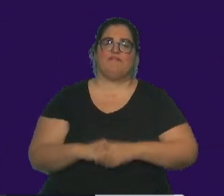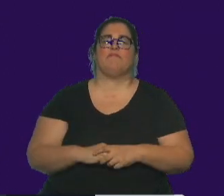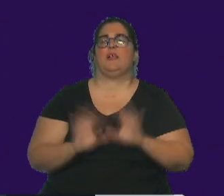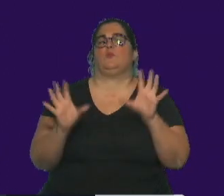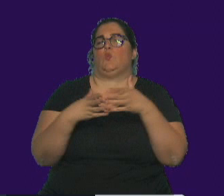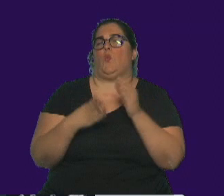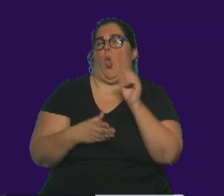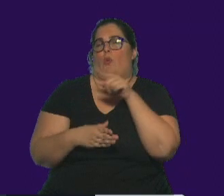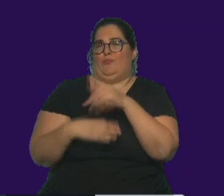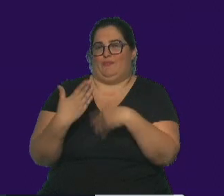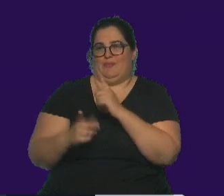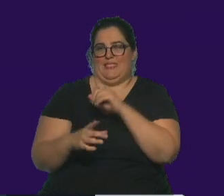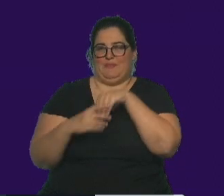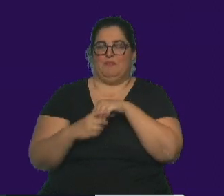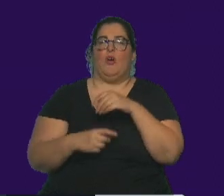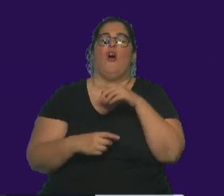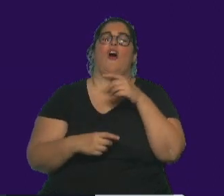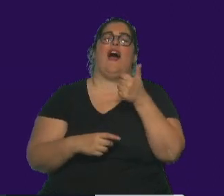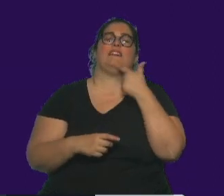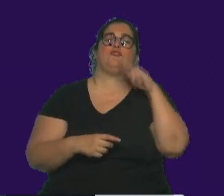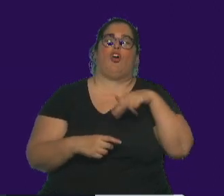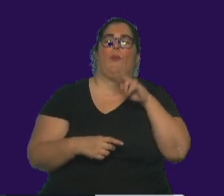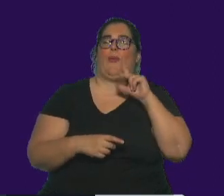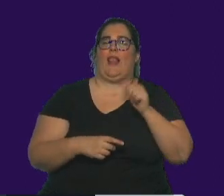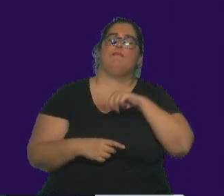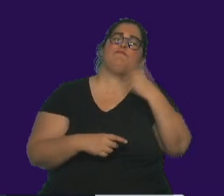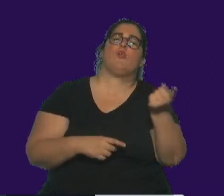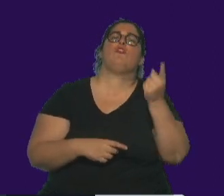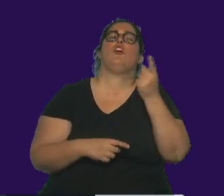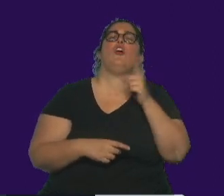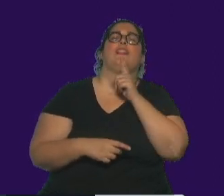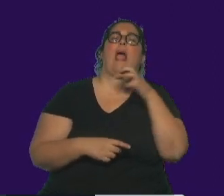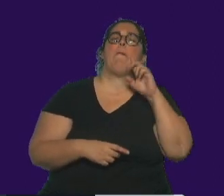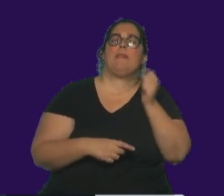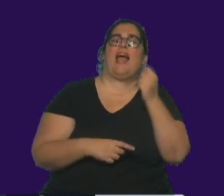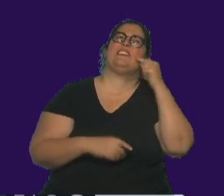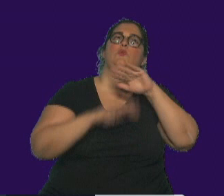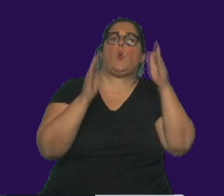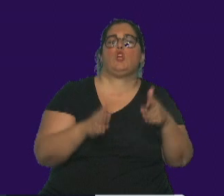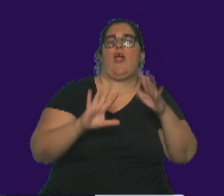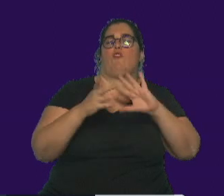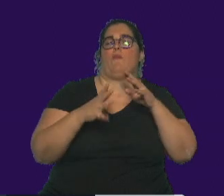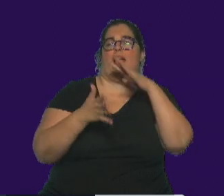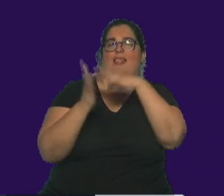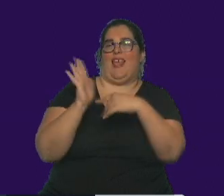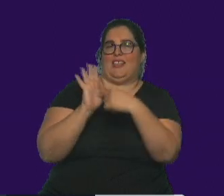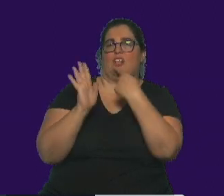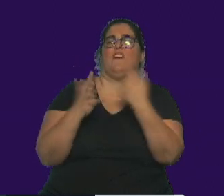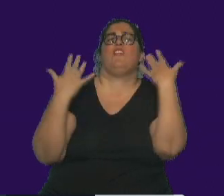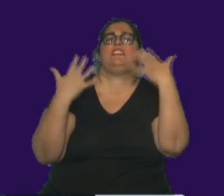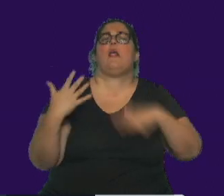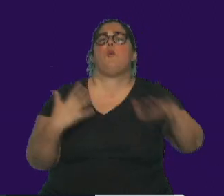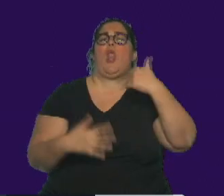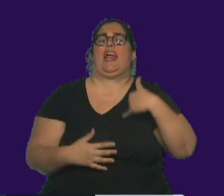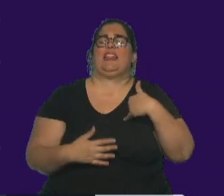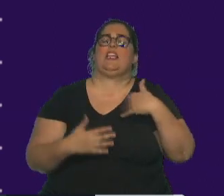más institucional, ¿no? La del presidente de AFA, de Tapia. Muchas felicidades para todo el pueblo argentino. Salud,